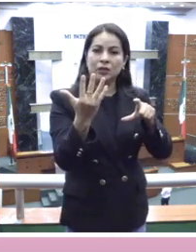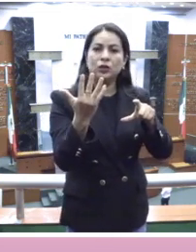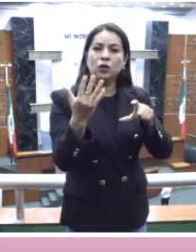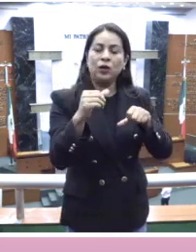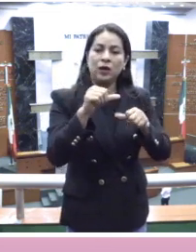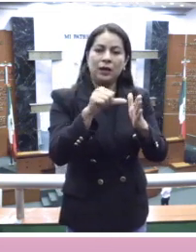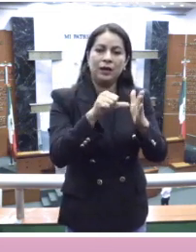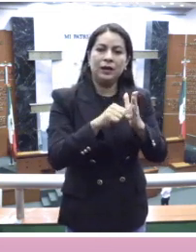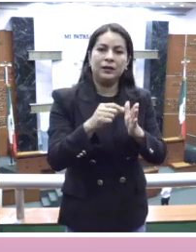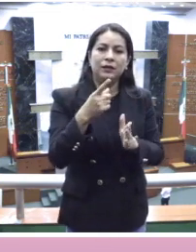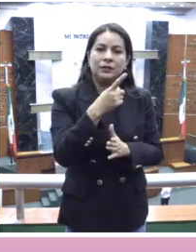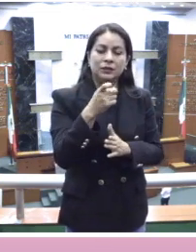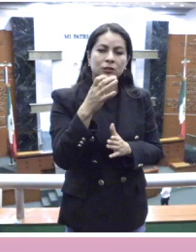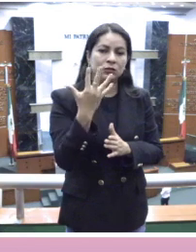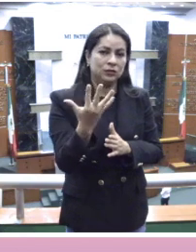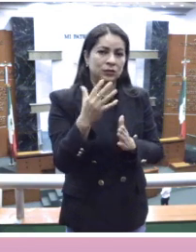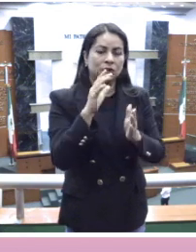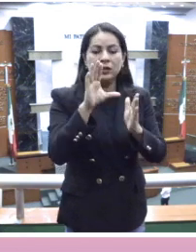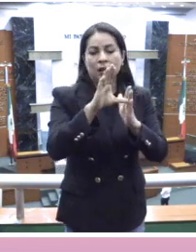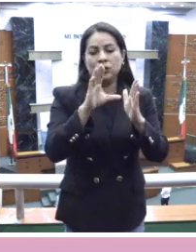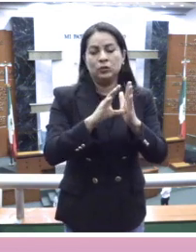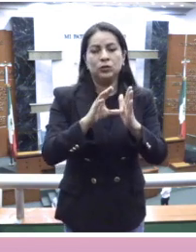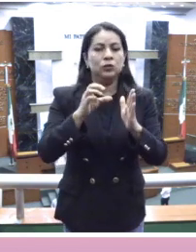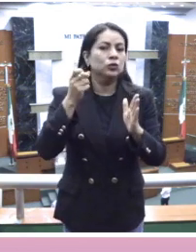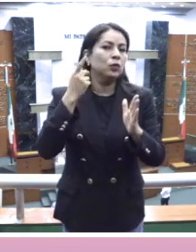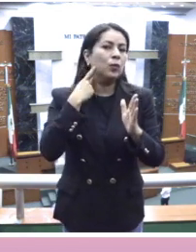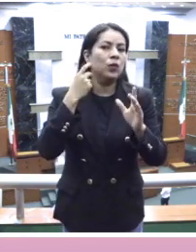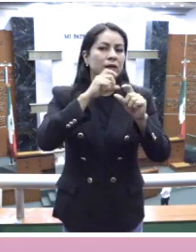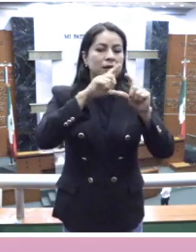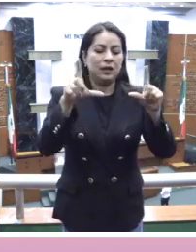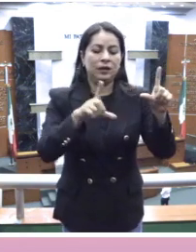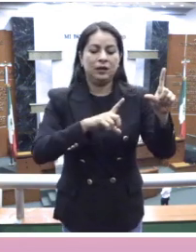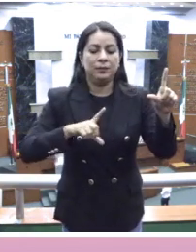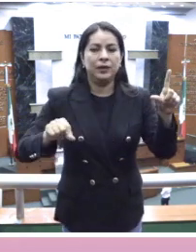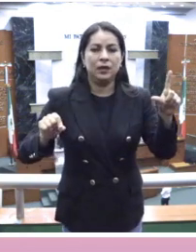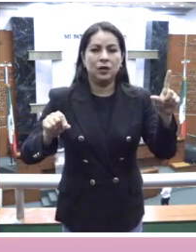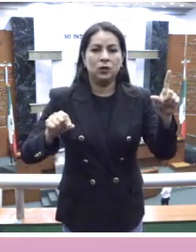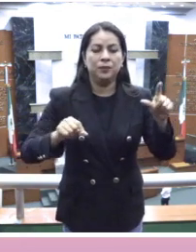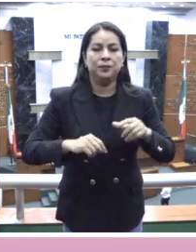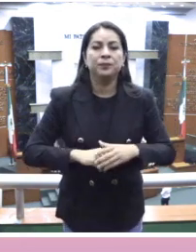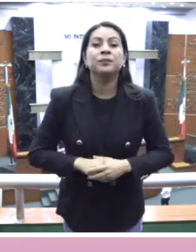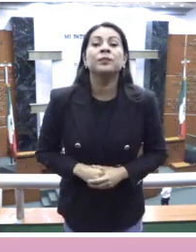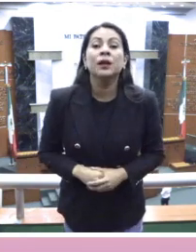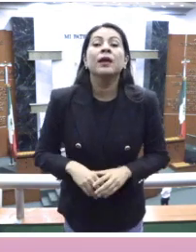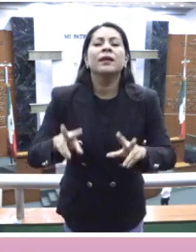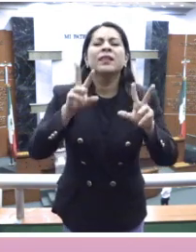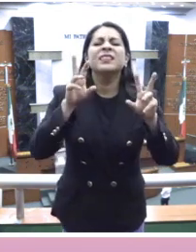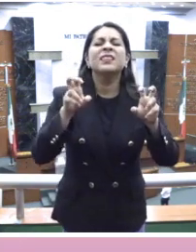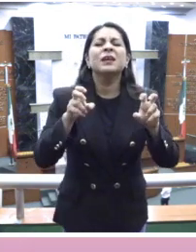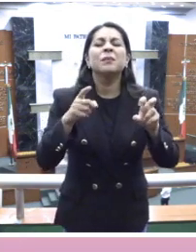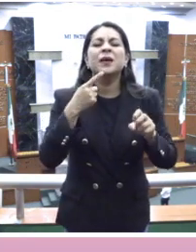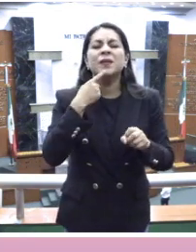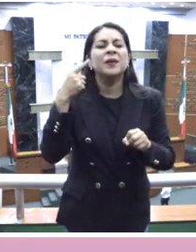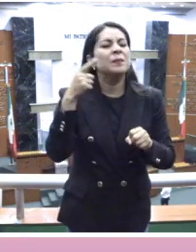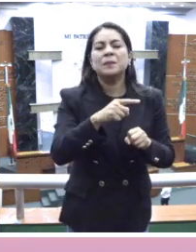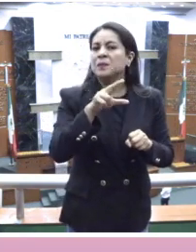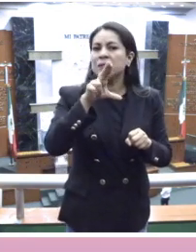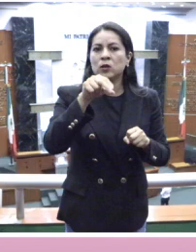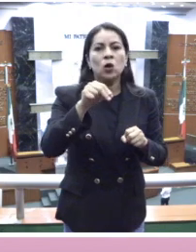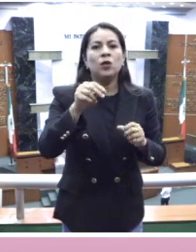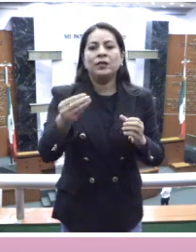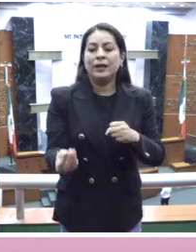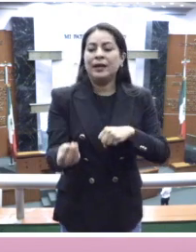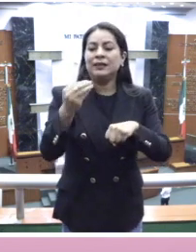al artículo 105 de la Constitución Política de los Estados Unidos Mexicanos en materia de impugnabilidad de